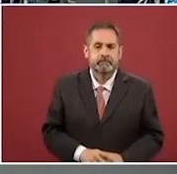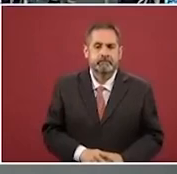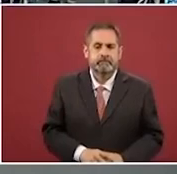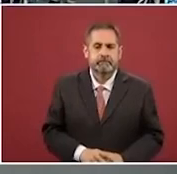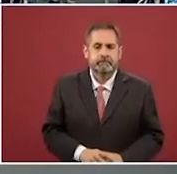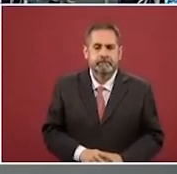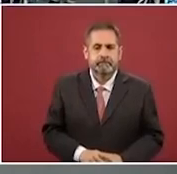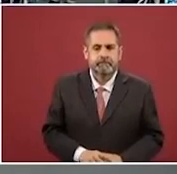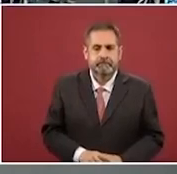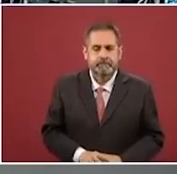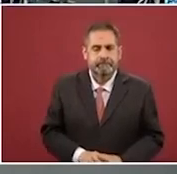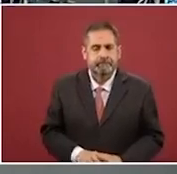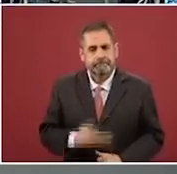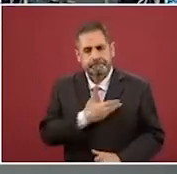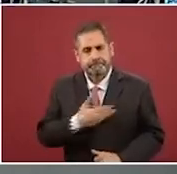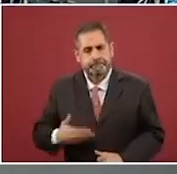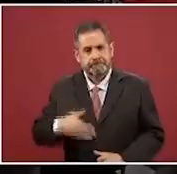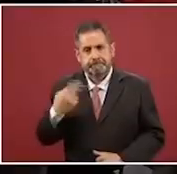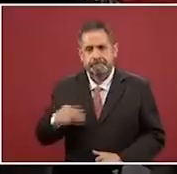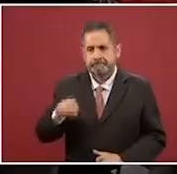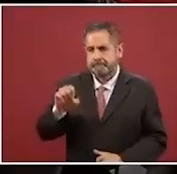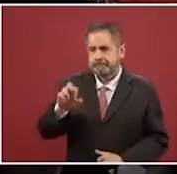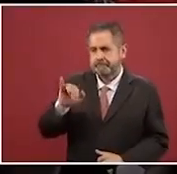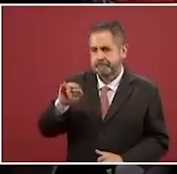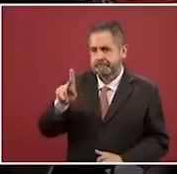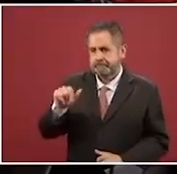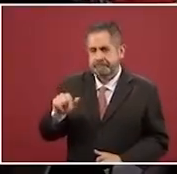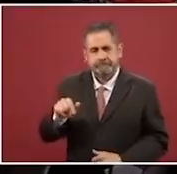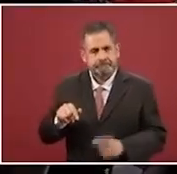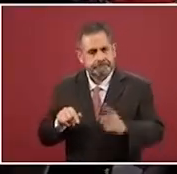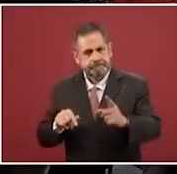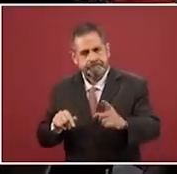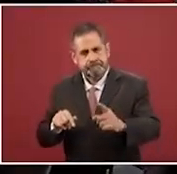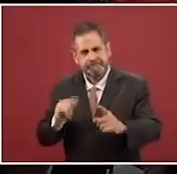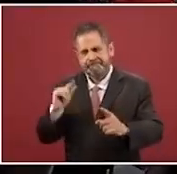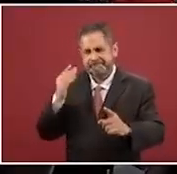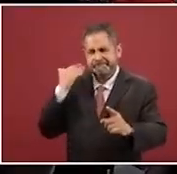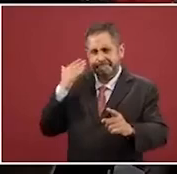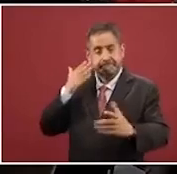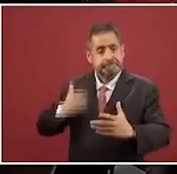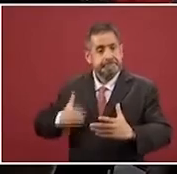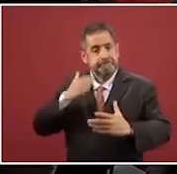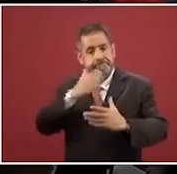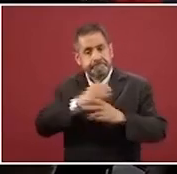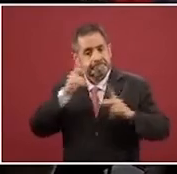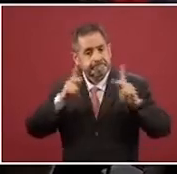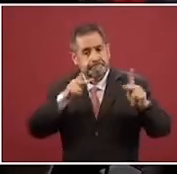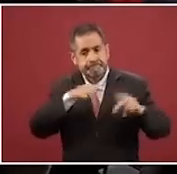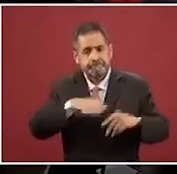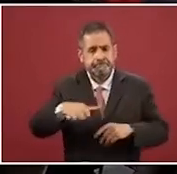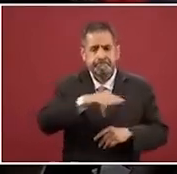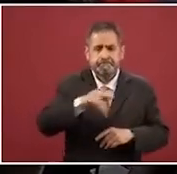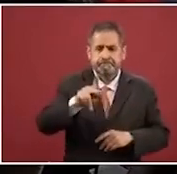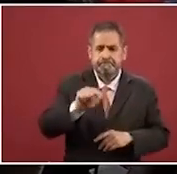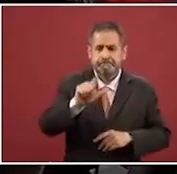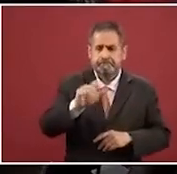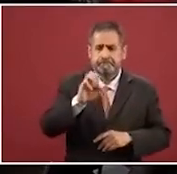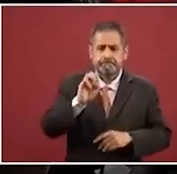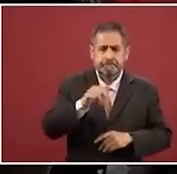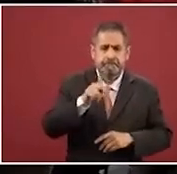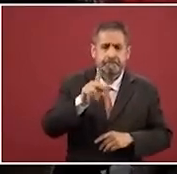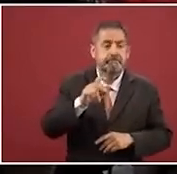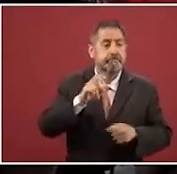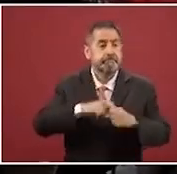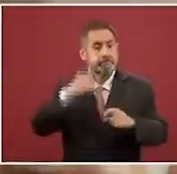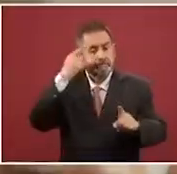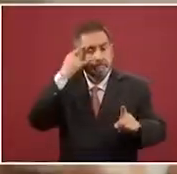Presidente, buen día. Erika Ramírez, de la revista Contralínea. Usted visitó recientemente la reserva de Calakmul en Campeche